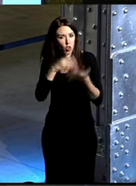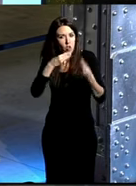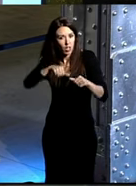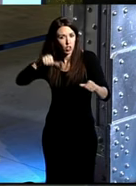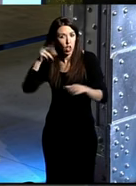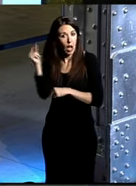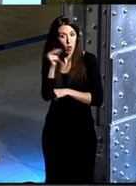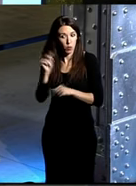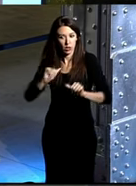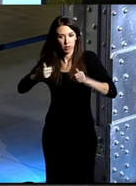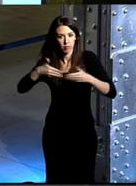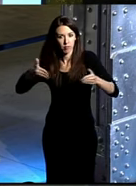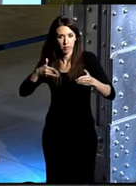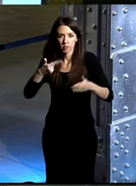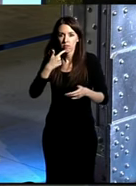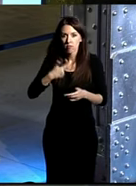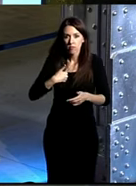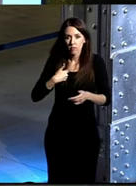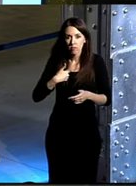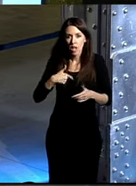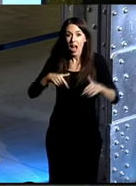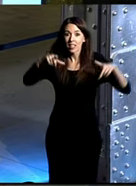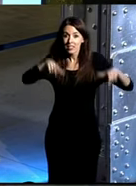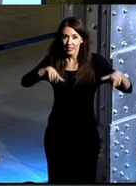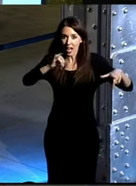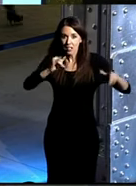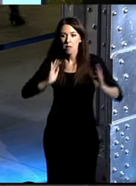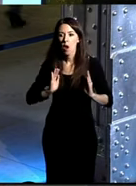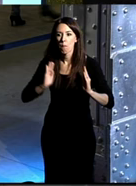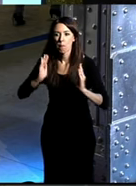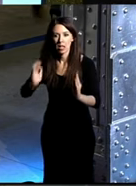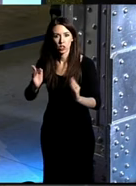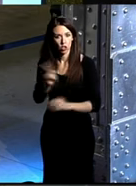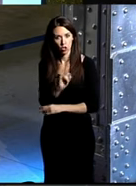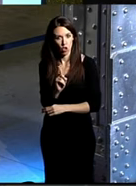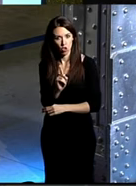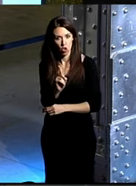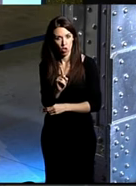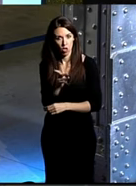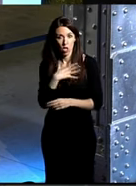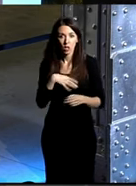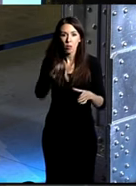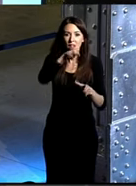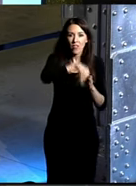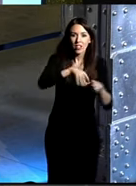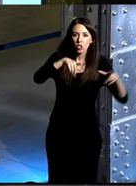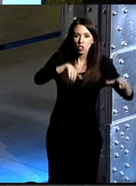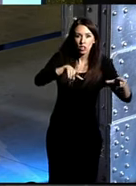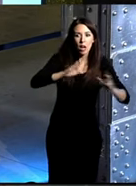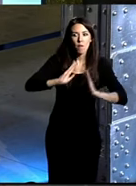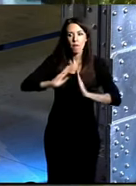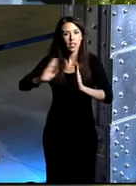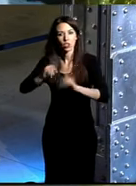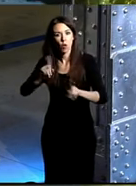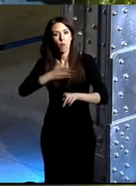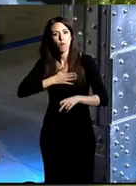historias en la Complutense, nos habían dejado intervenir la sala, pero no el pasillo. O sea, se podía intervenir dentro de la sala, pero el pasillo no, porque el